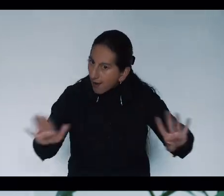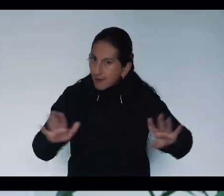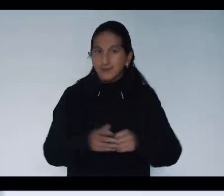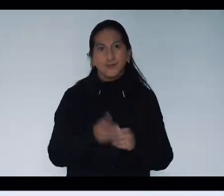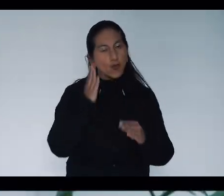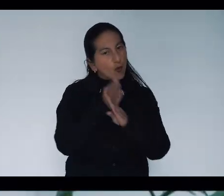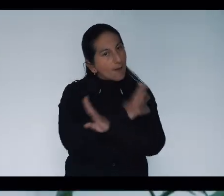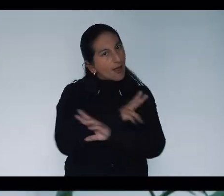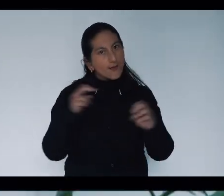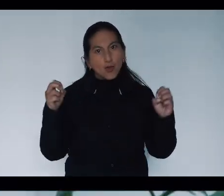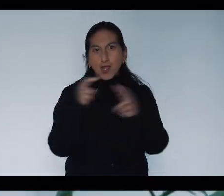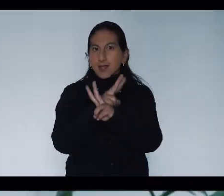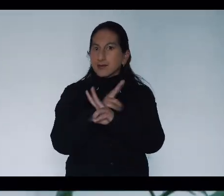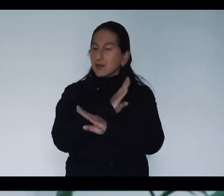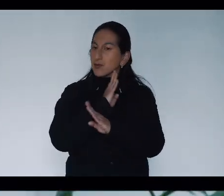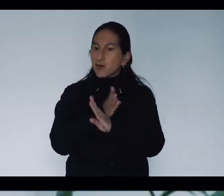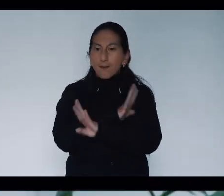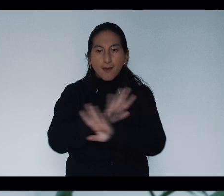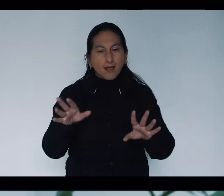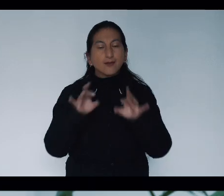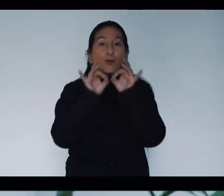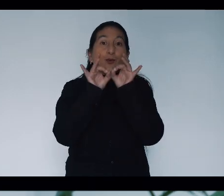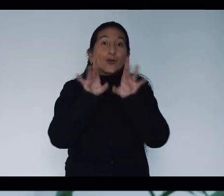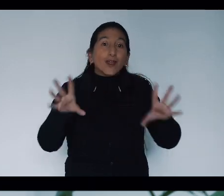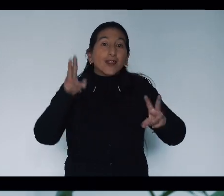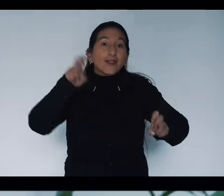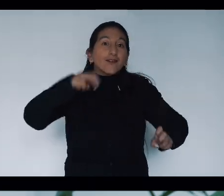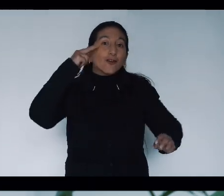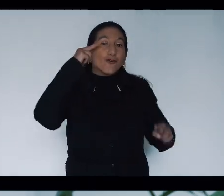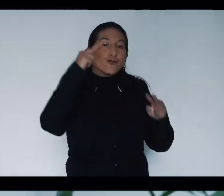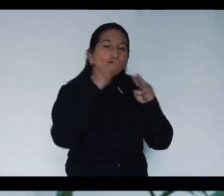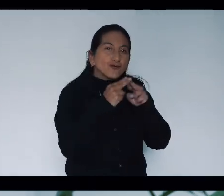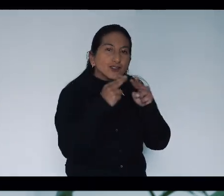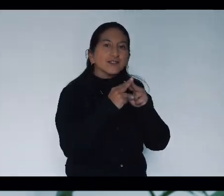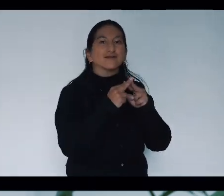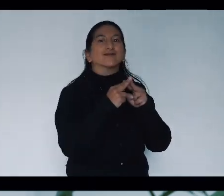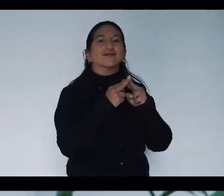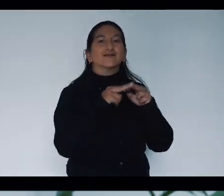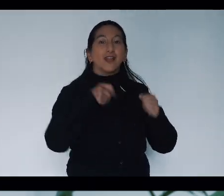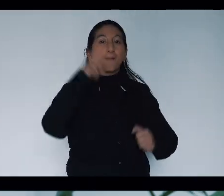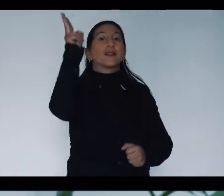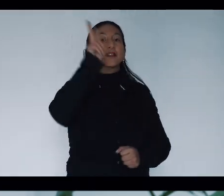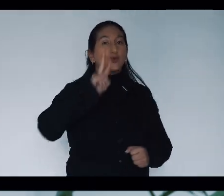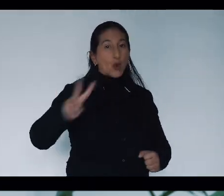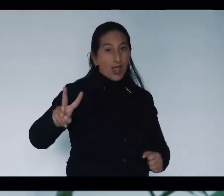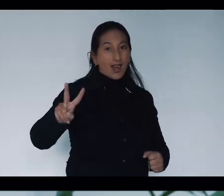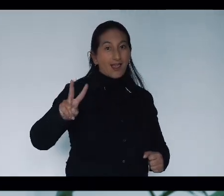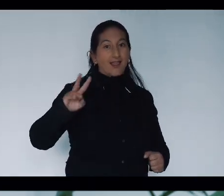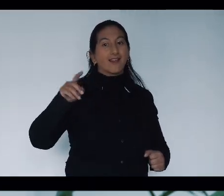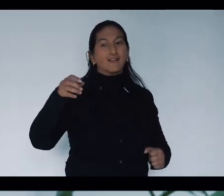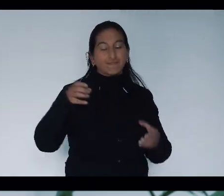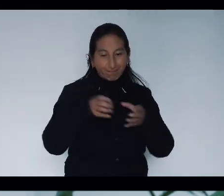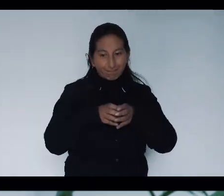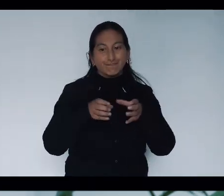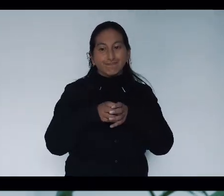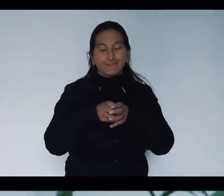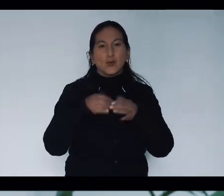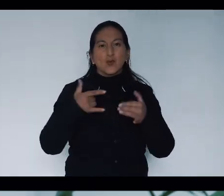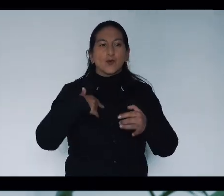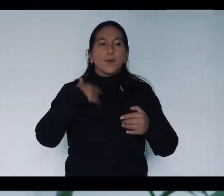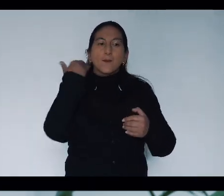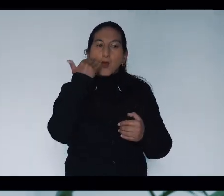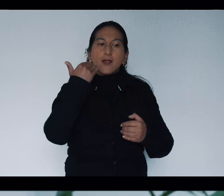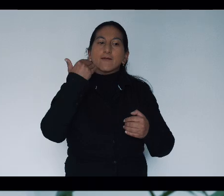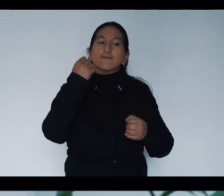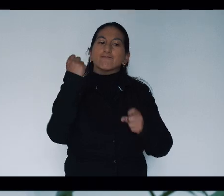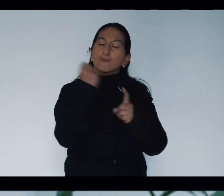no más. No nos brindan la oportunidad de conocernos, siendo que el venezolano por naturaleza propia es un ser trabajador